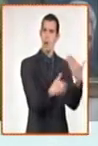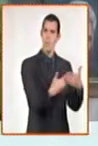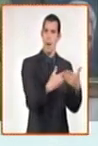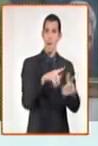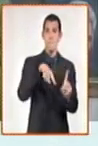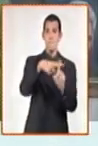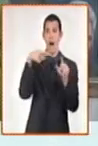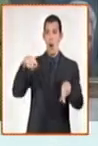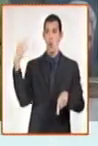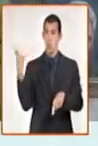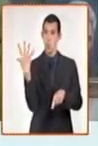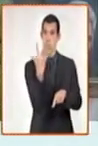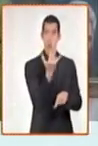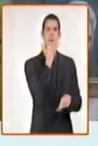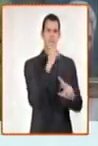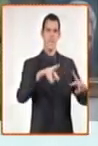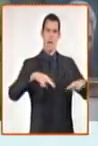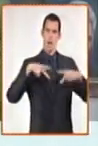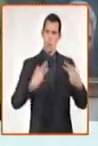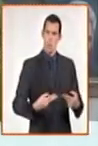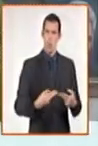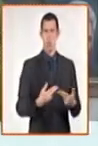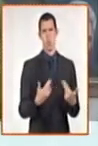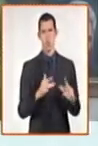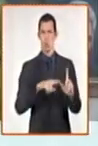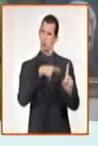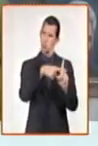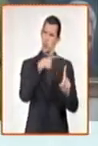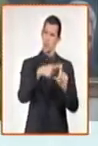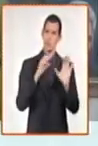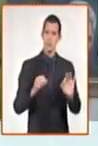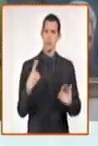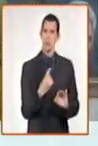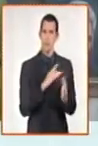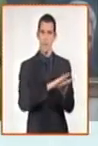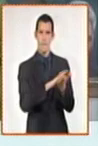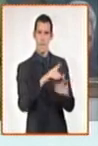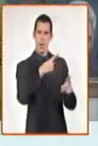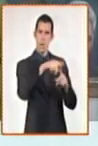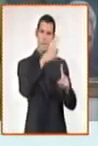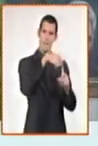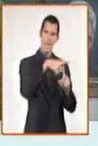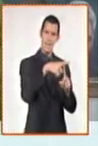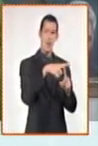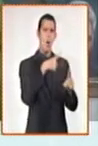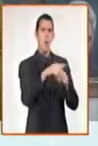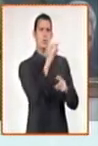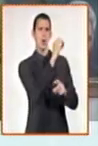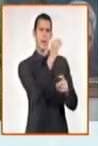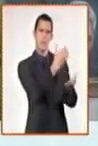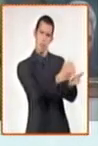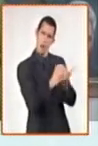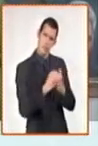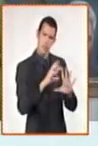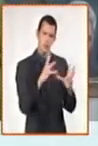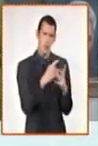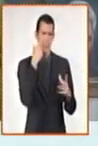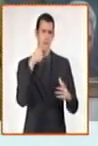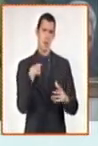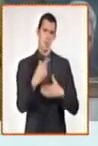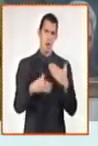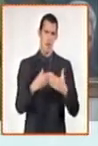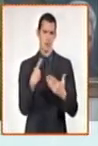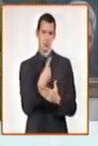son preliminares, se está haciendo un esfuerzo, también hemos tenido que estar apoyando con un grupo de técnicos de otros organismos para que pudieran estar cooperando con